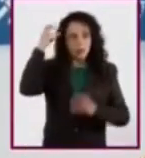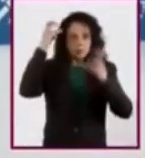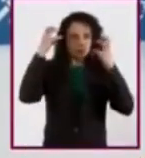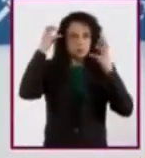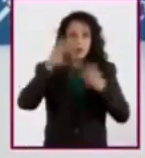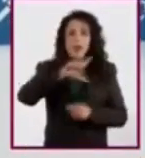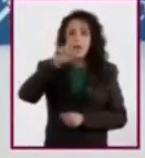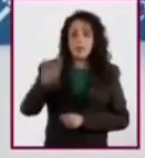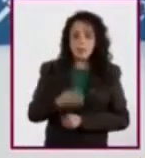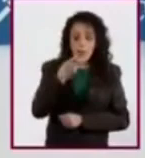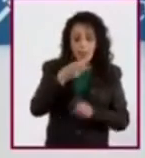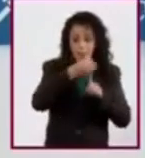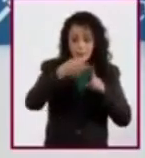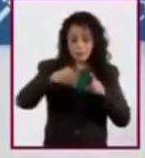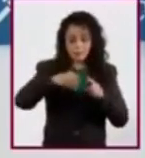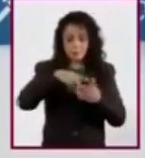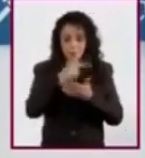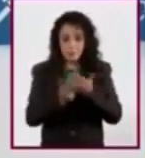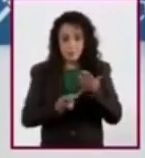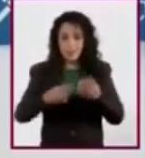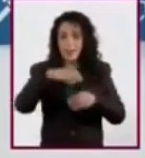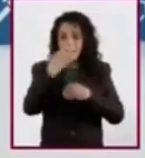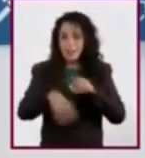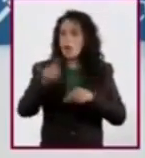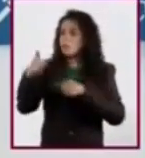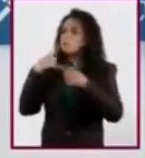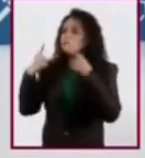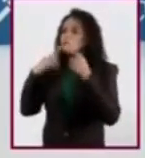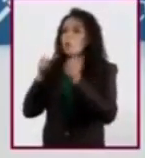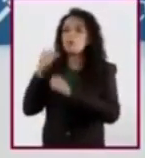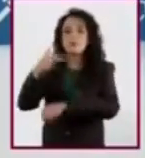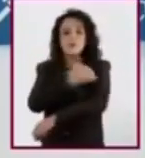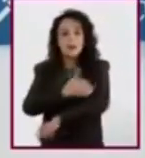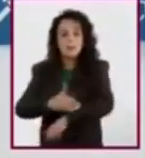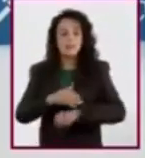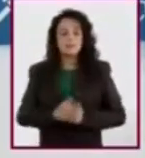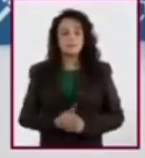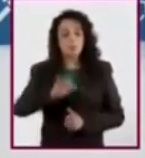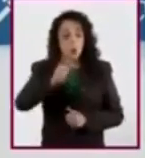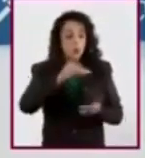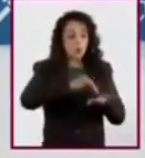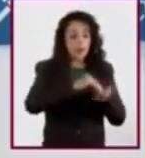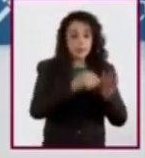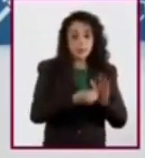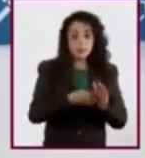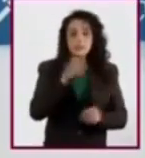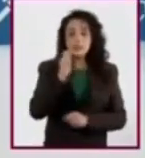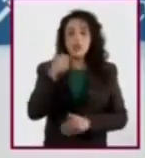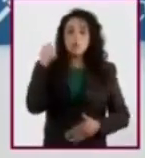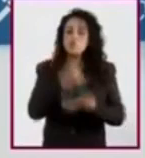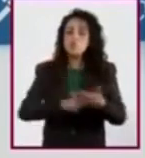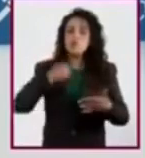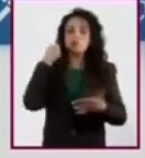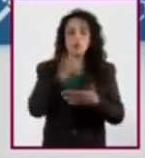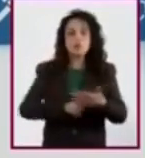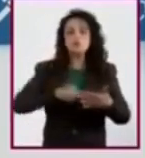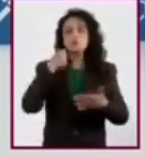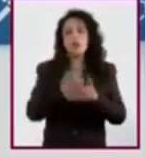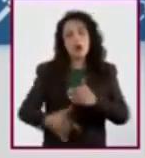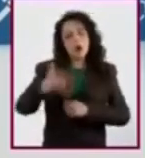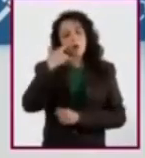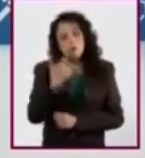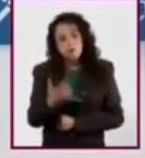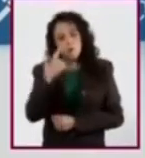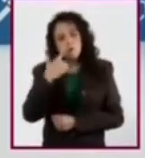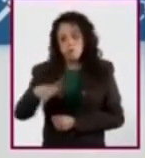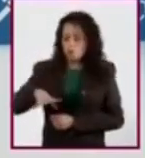al terminar la sesión. Otra estrategia en favor de la equidad de género ha sido la lucha y los numerosos esfuerzos que mujeres